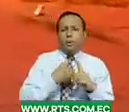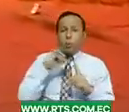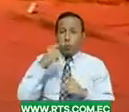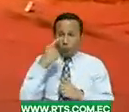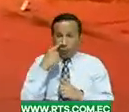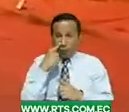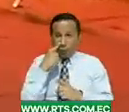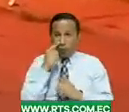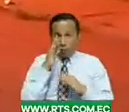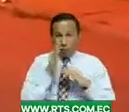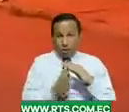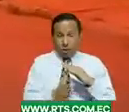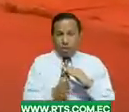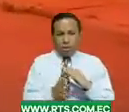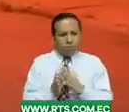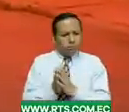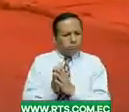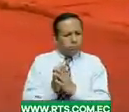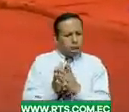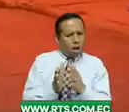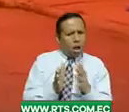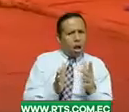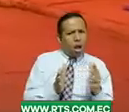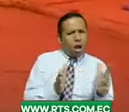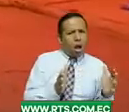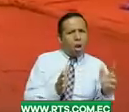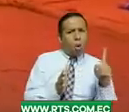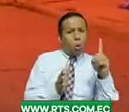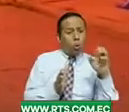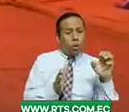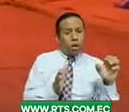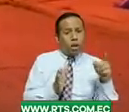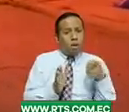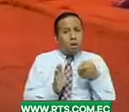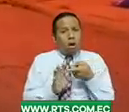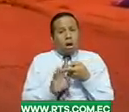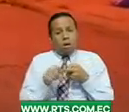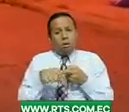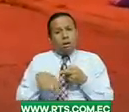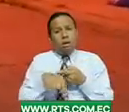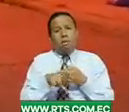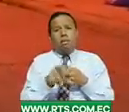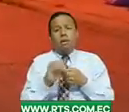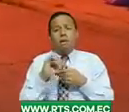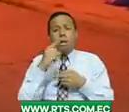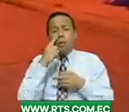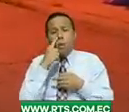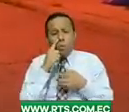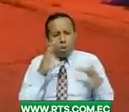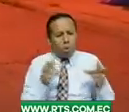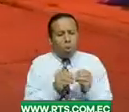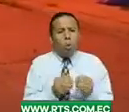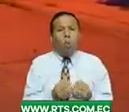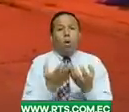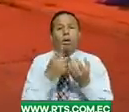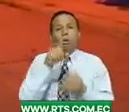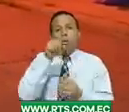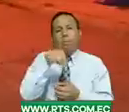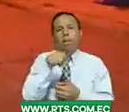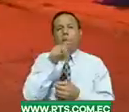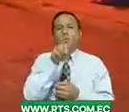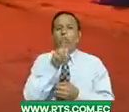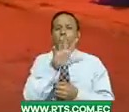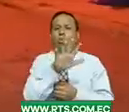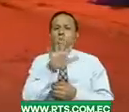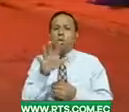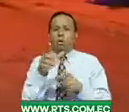hasta el 30 de junio sumaron 1.255 muertes violentas y solo este fin de semana se registraron casi